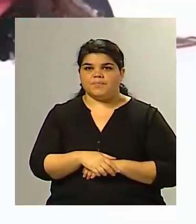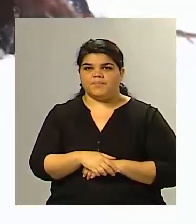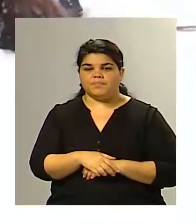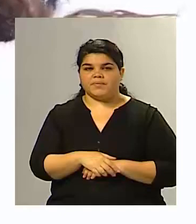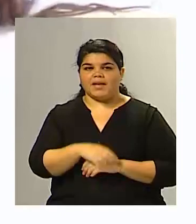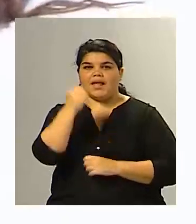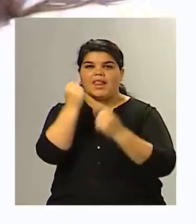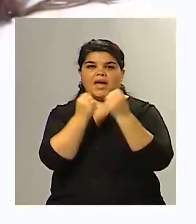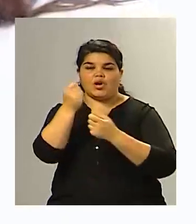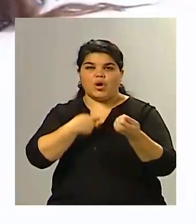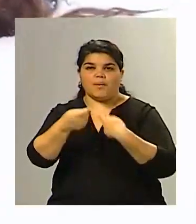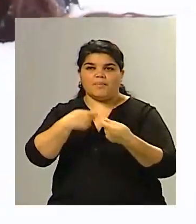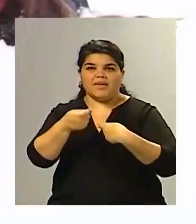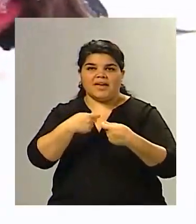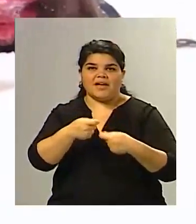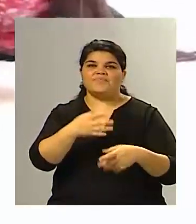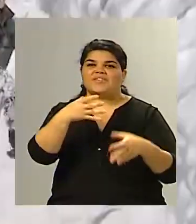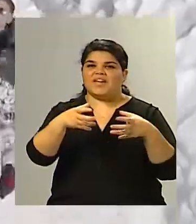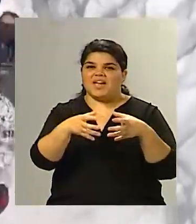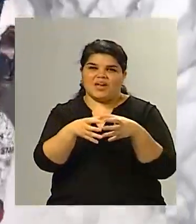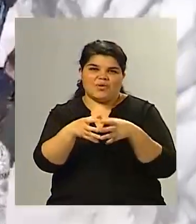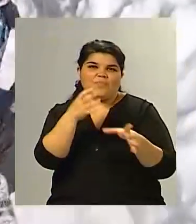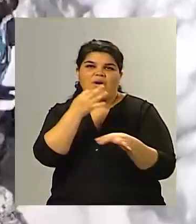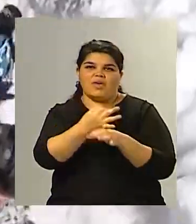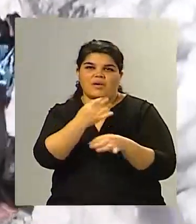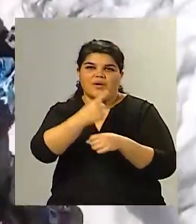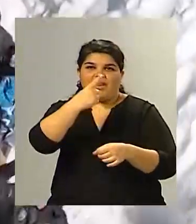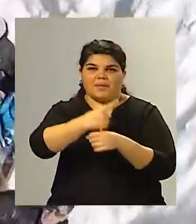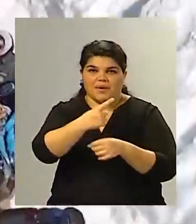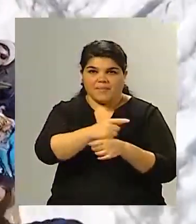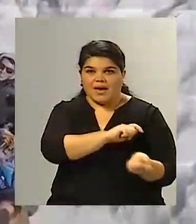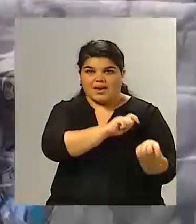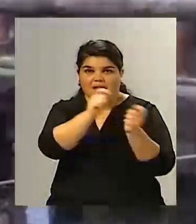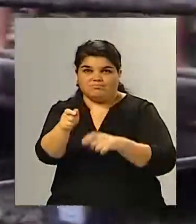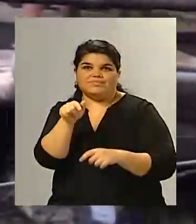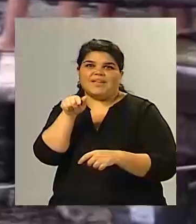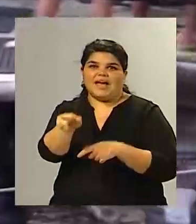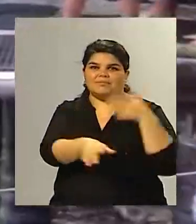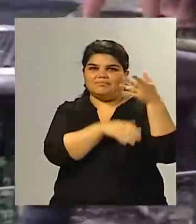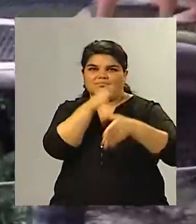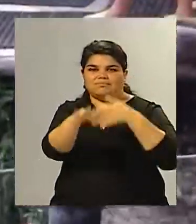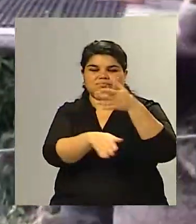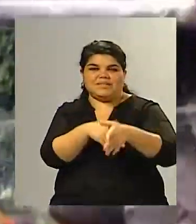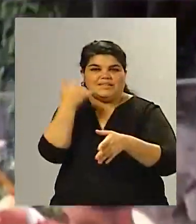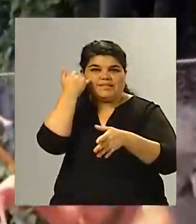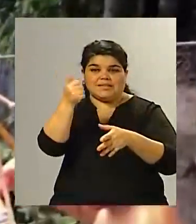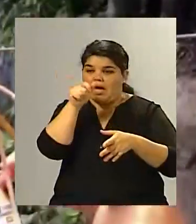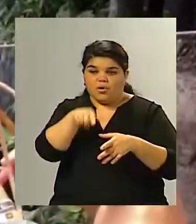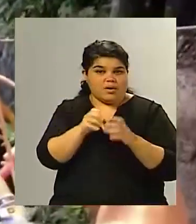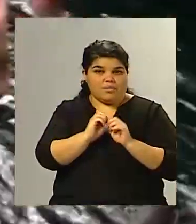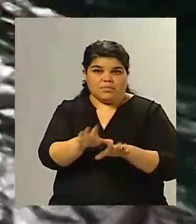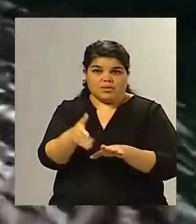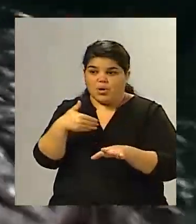el mercado primario, sobre todo en esta parte del año. Sí, hoy ya está Carlos Paz a pleno hasta los primeros días